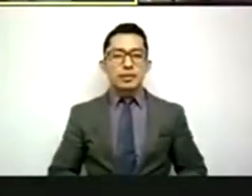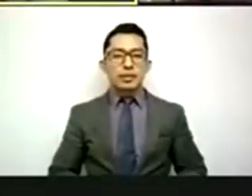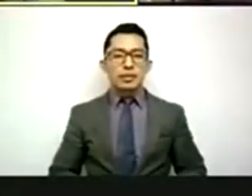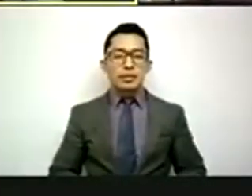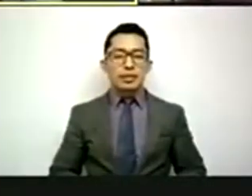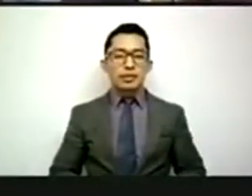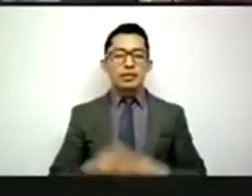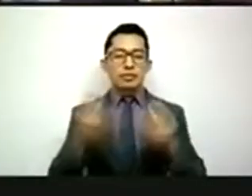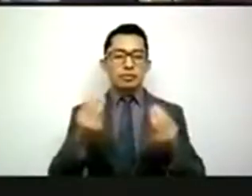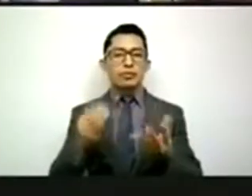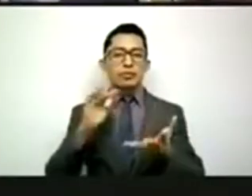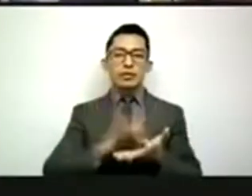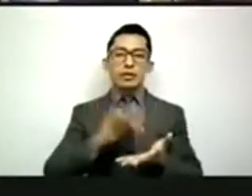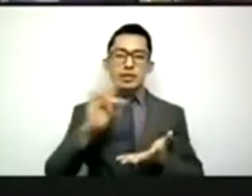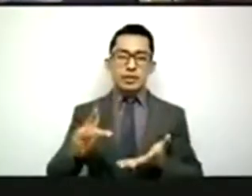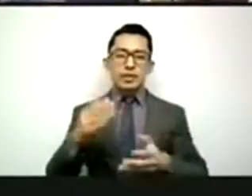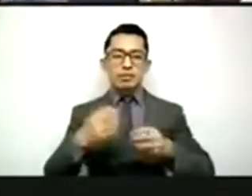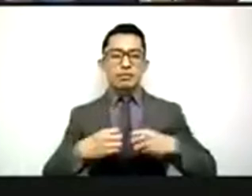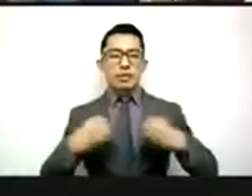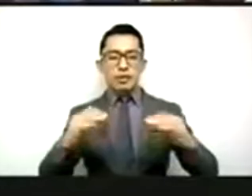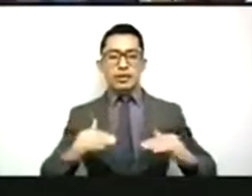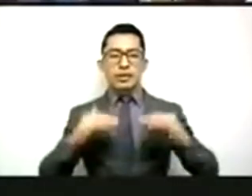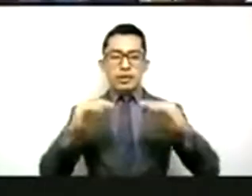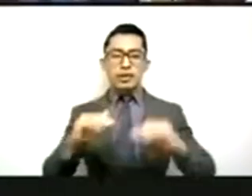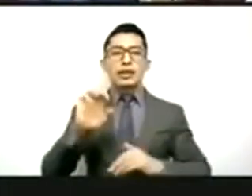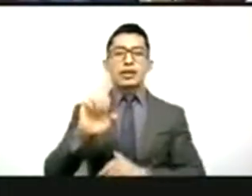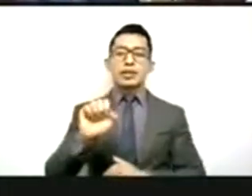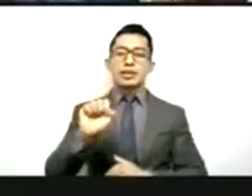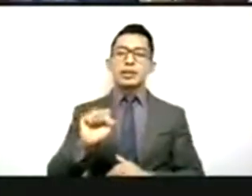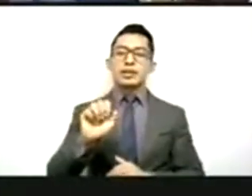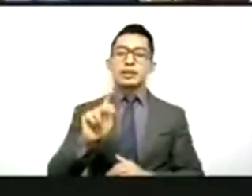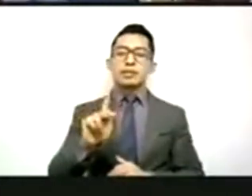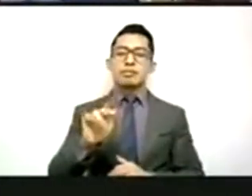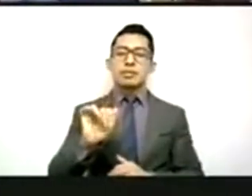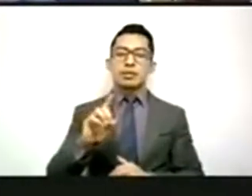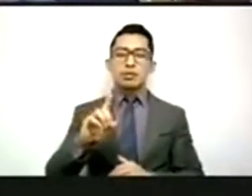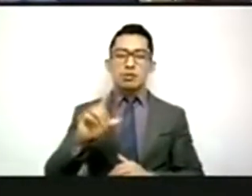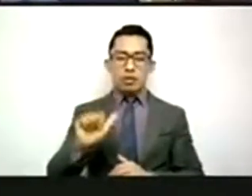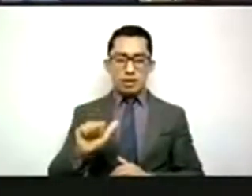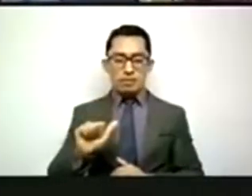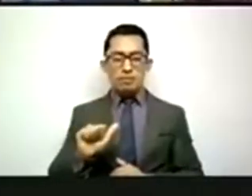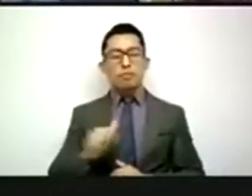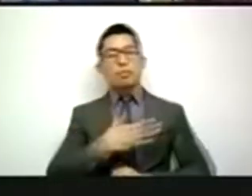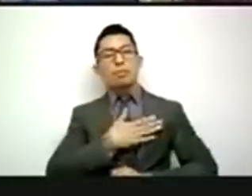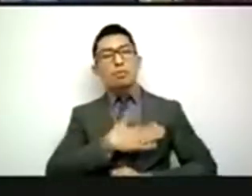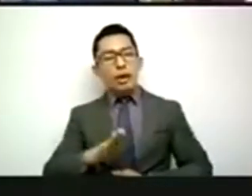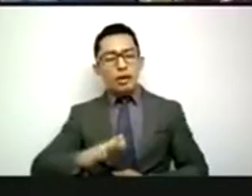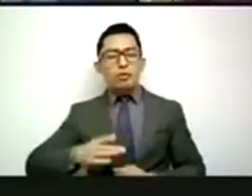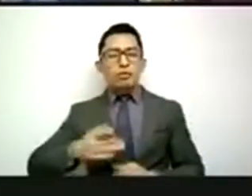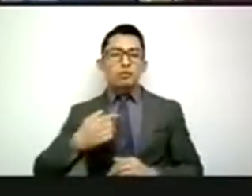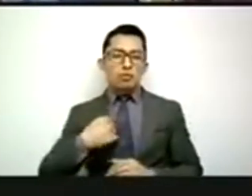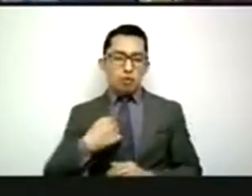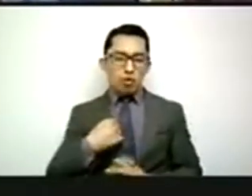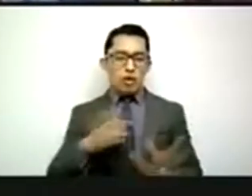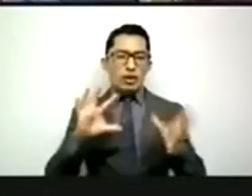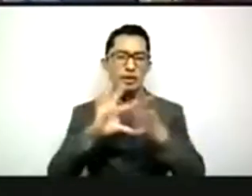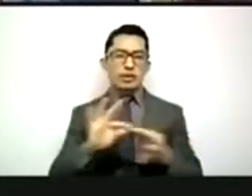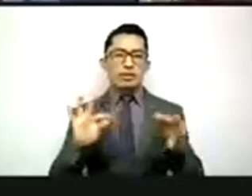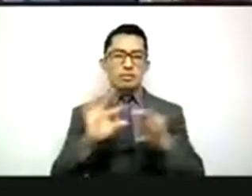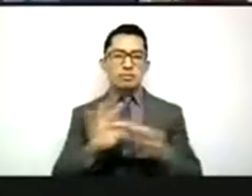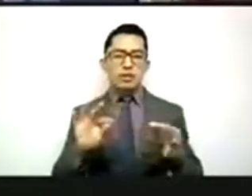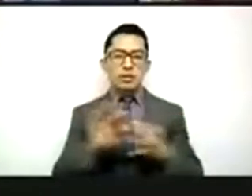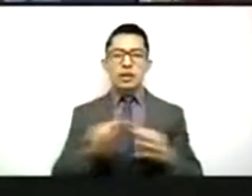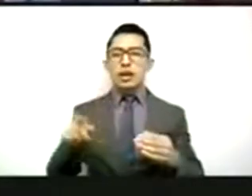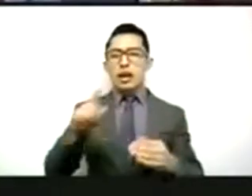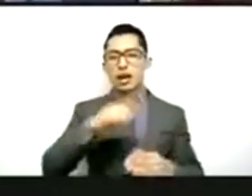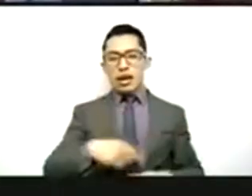Muchas gracias, magistrado Espíndola. Y bueno, yo les hablo a ustedes, mujeres,